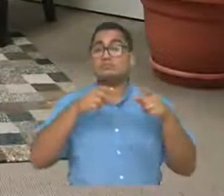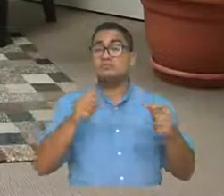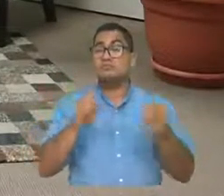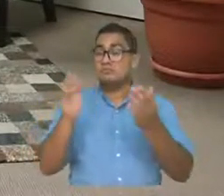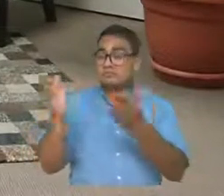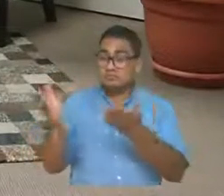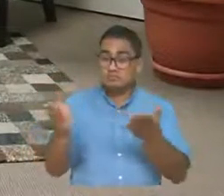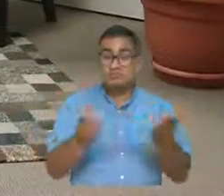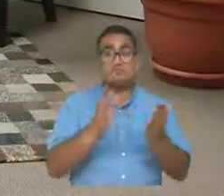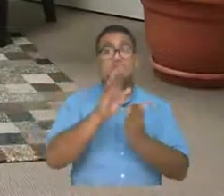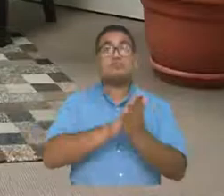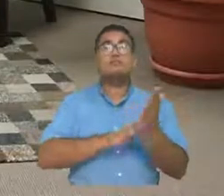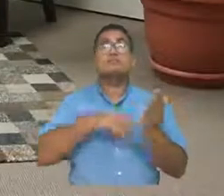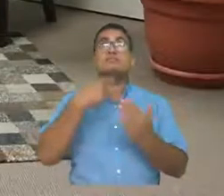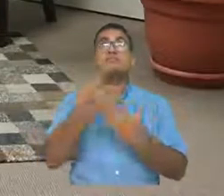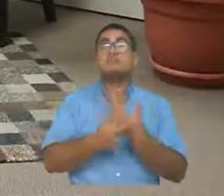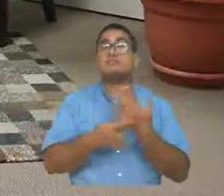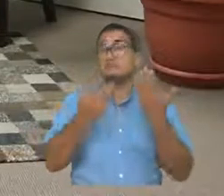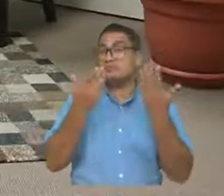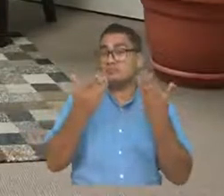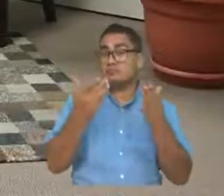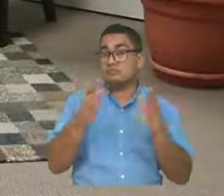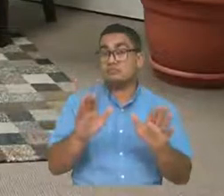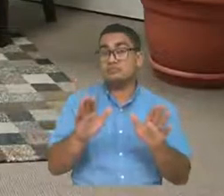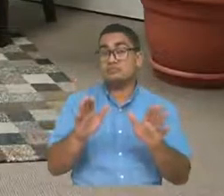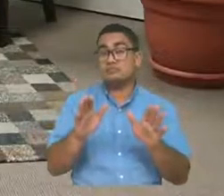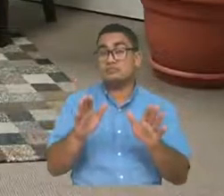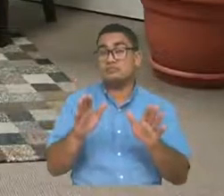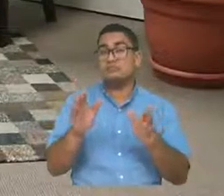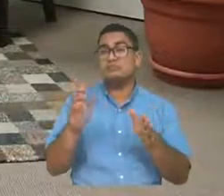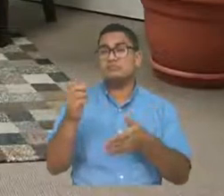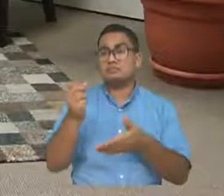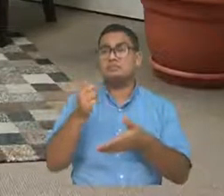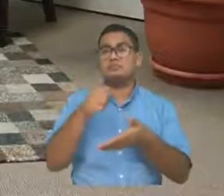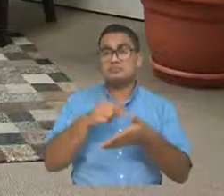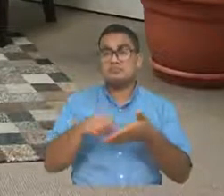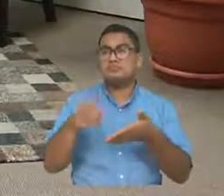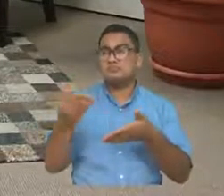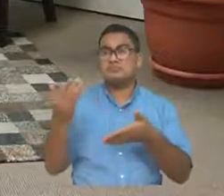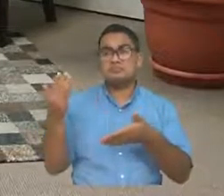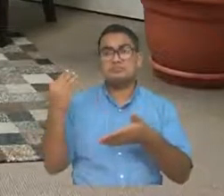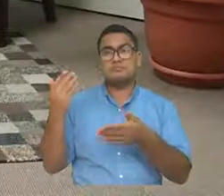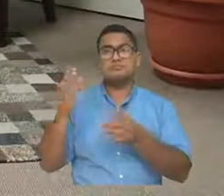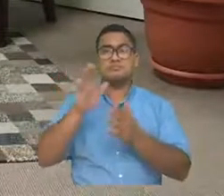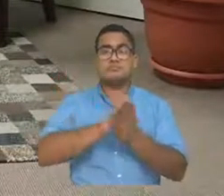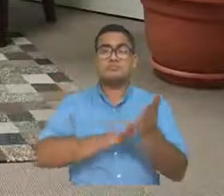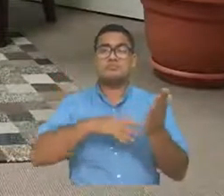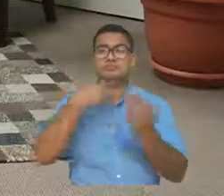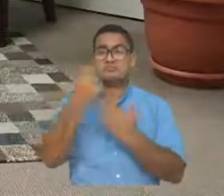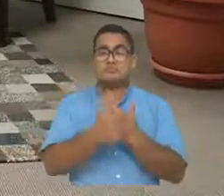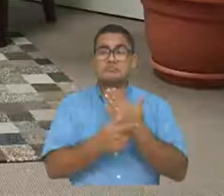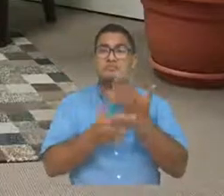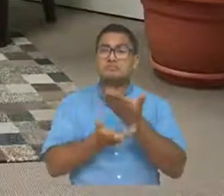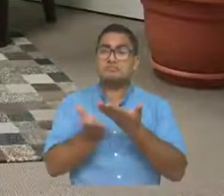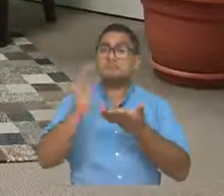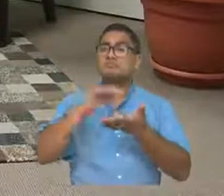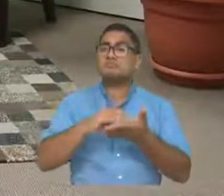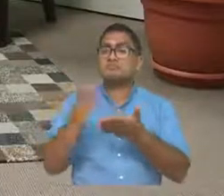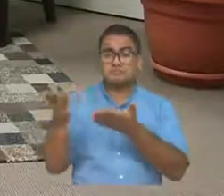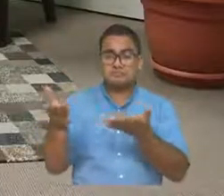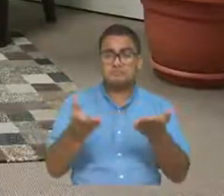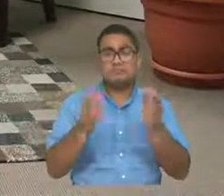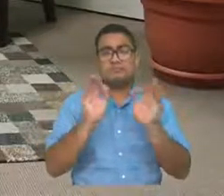es epidemióloga del Centro de Salud Altagracia, ubicado en el distrito número 3 de Managua. Bienvenida,